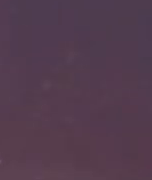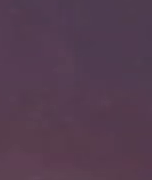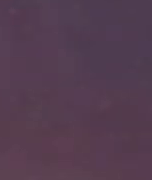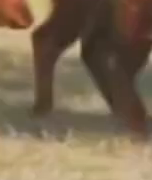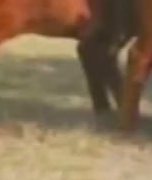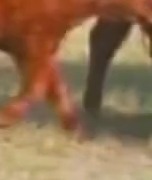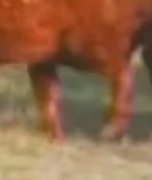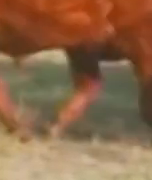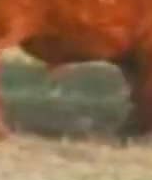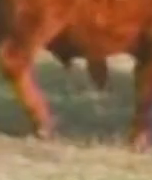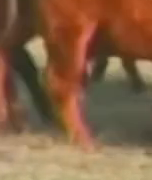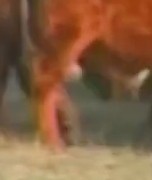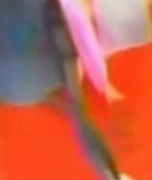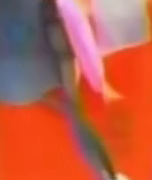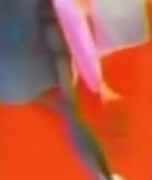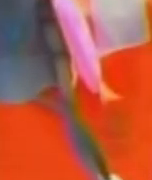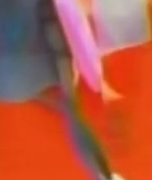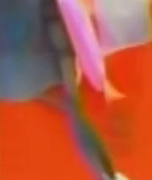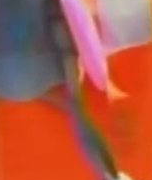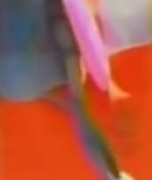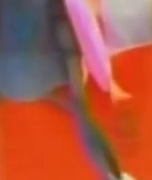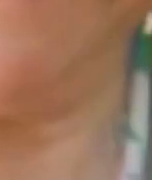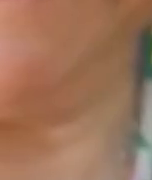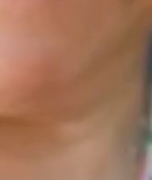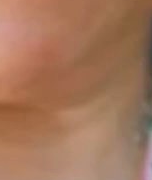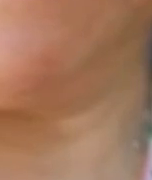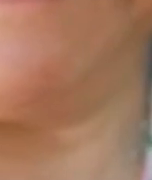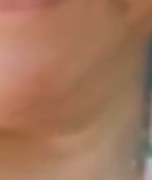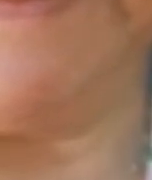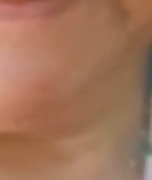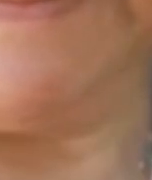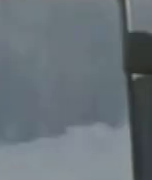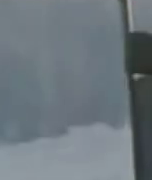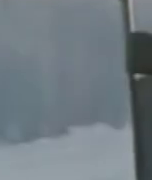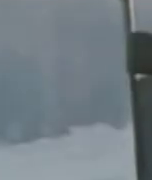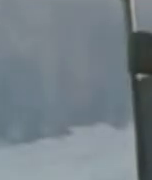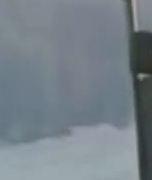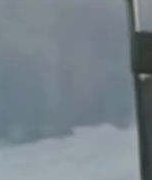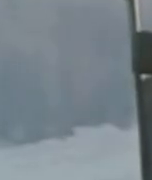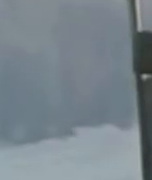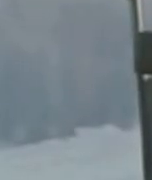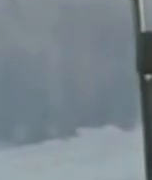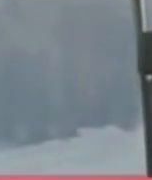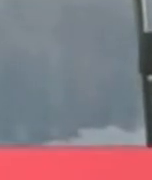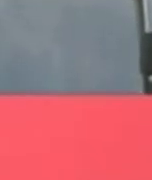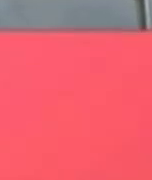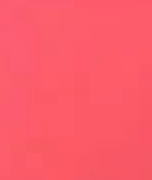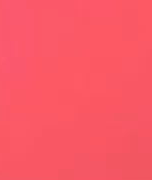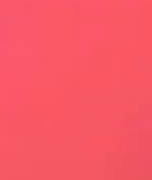A continuación se dirigirá al país Su Excelencia el Presidente de la República, Sebastián Piñera Echenique.